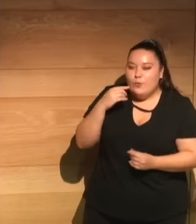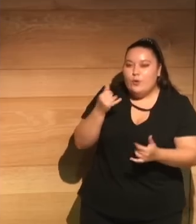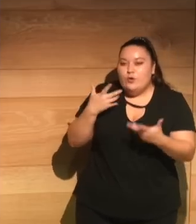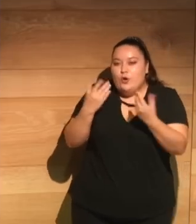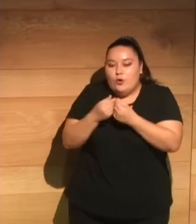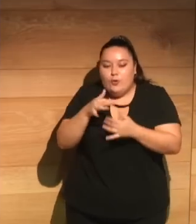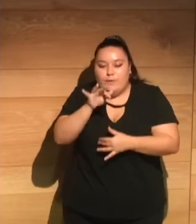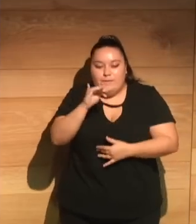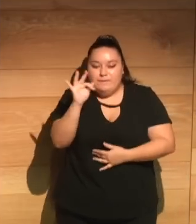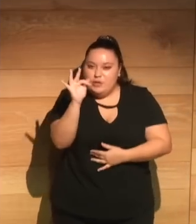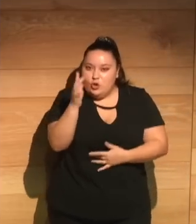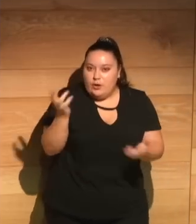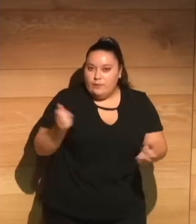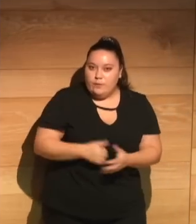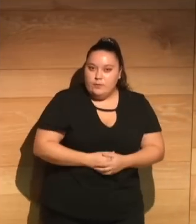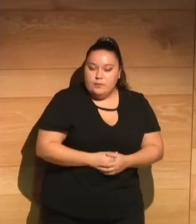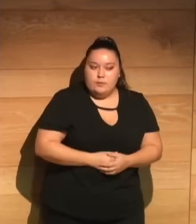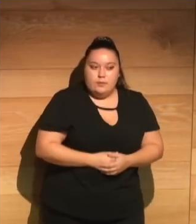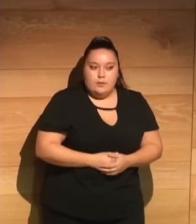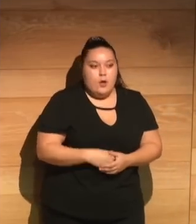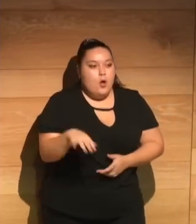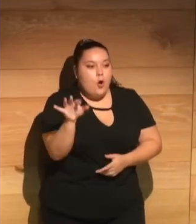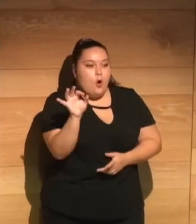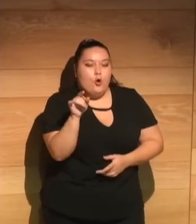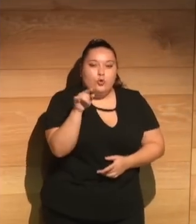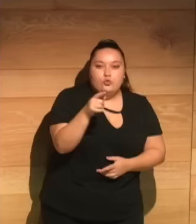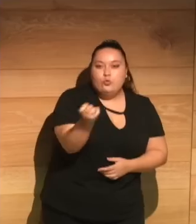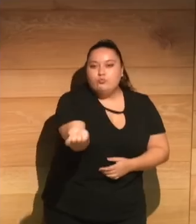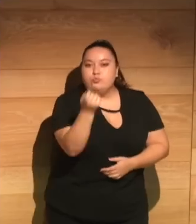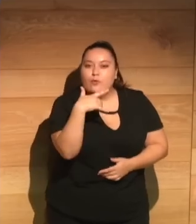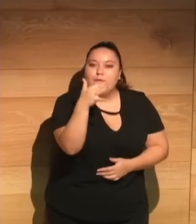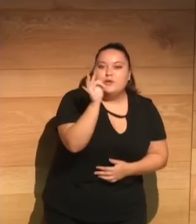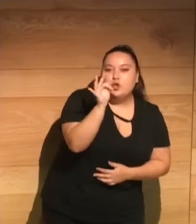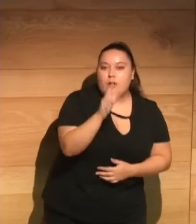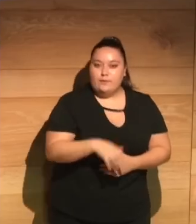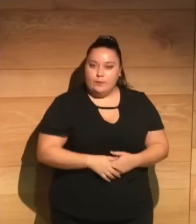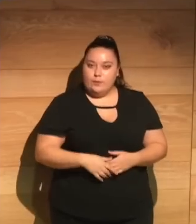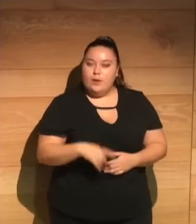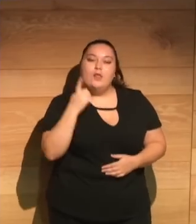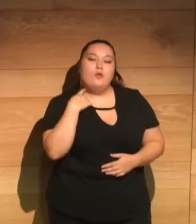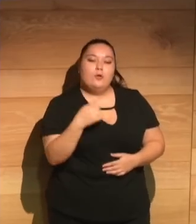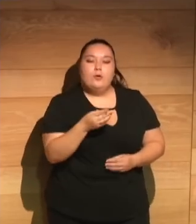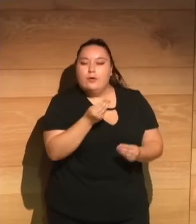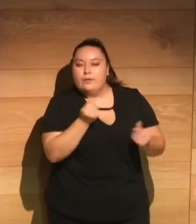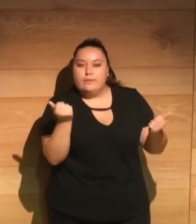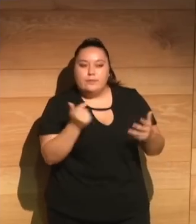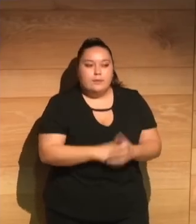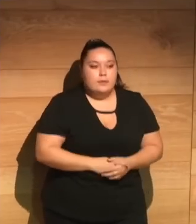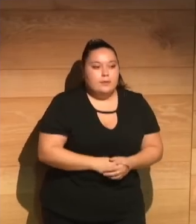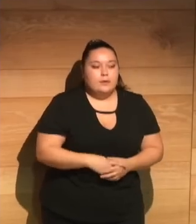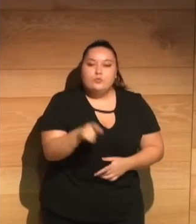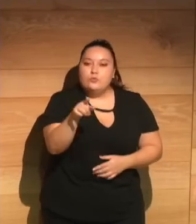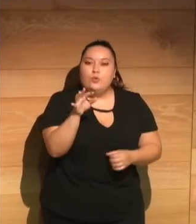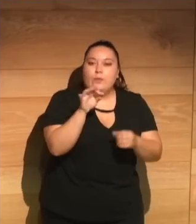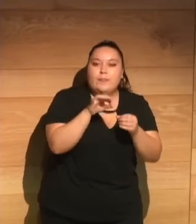suena positivo. ¿Que a qué te dedicas? Bueno, yo soy fisionotrazo. O tómate un fisionotrazo, que ya verás cómo el cuello se te pone. ¿Qué quieres de